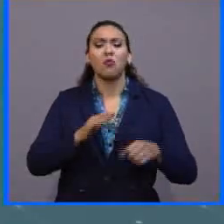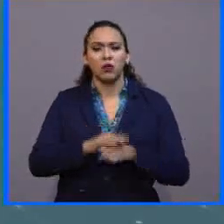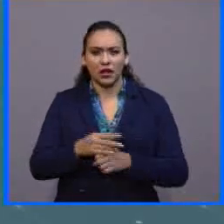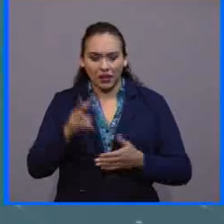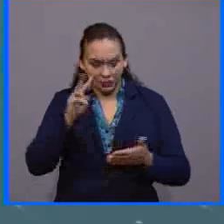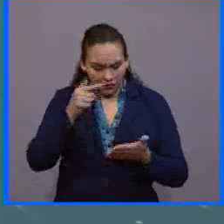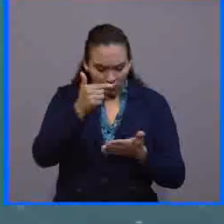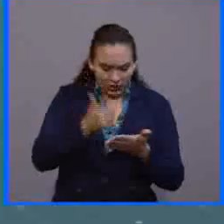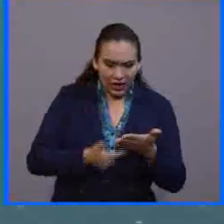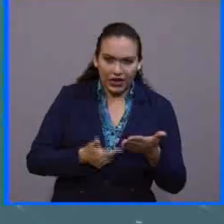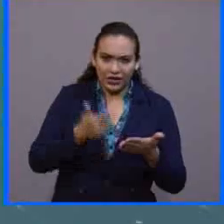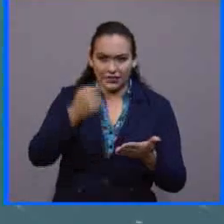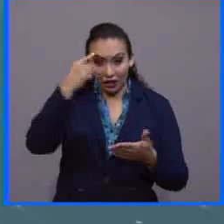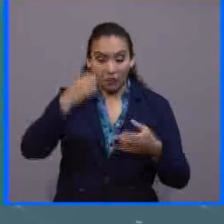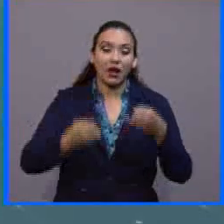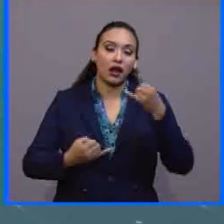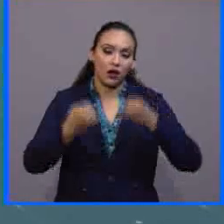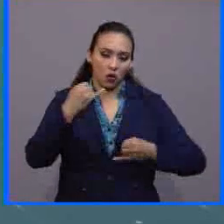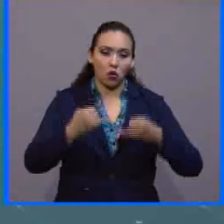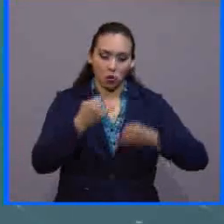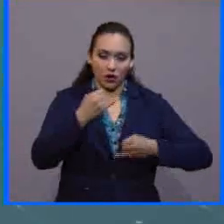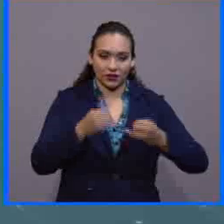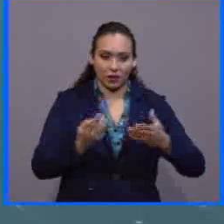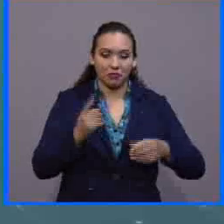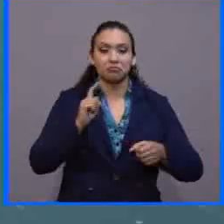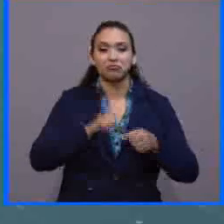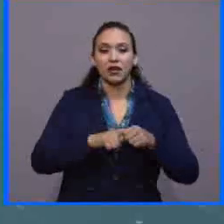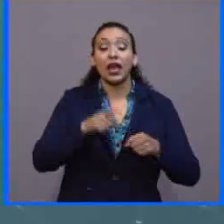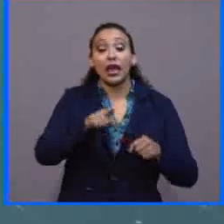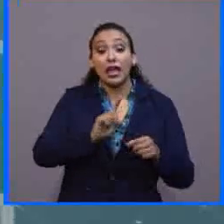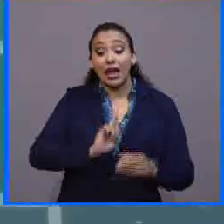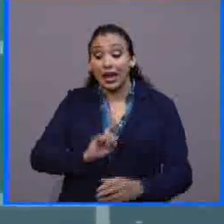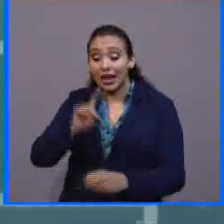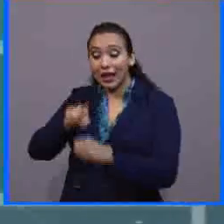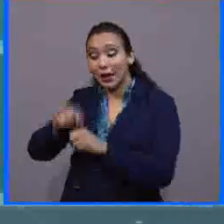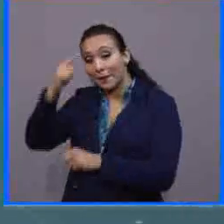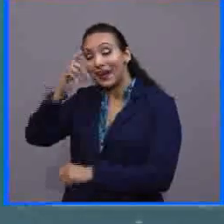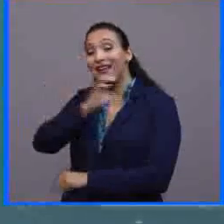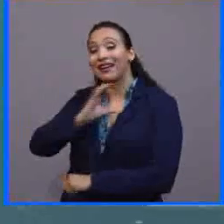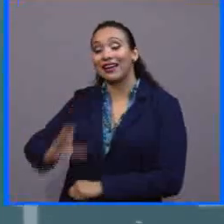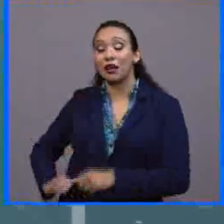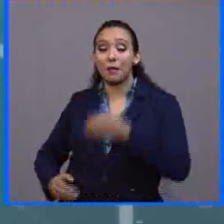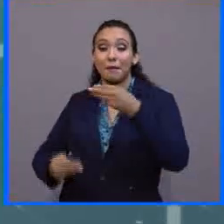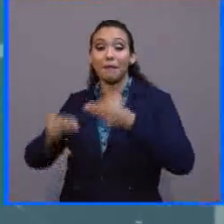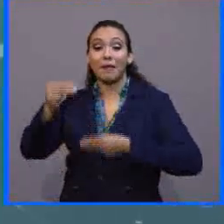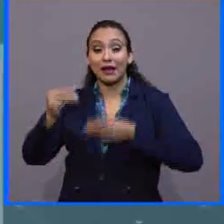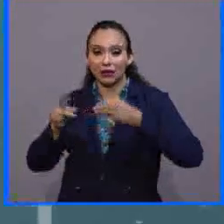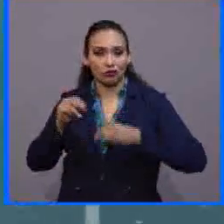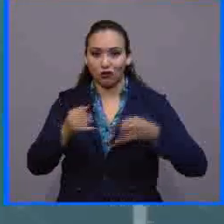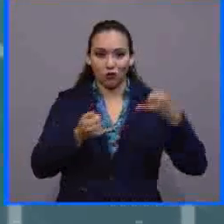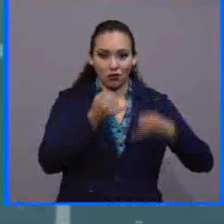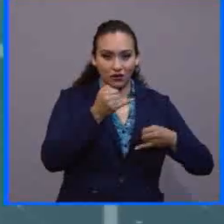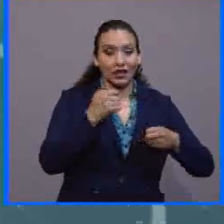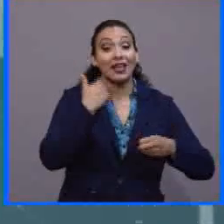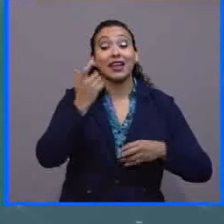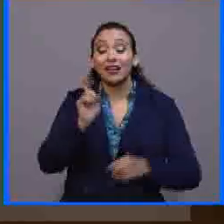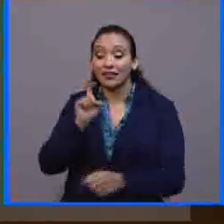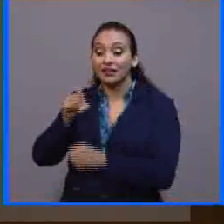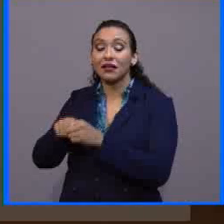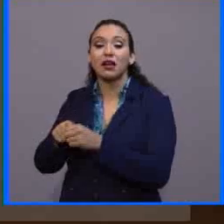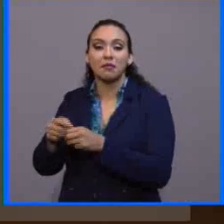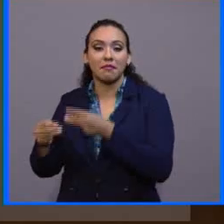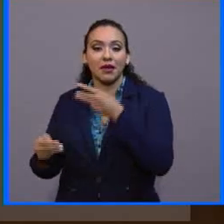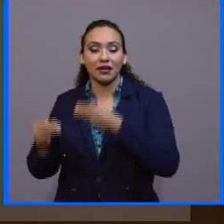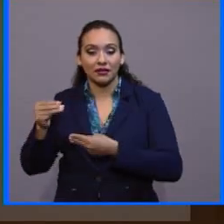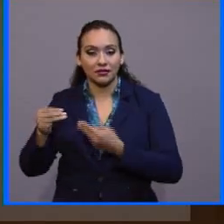lista de aspirantes a jueza de distrito, porque ella se registró como candidata a magistrada en materia laboral en el primer circuito,